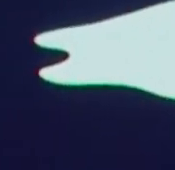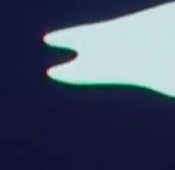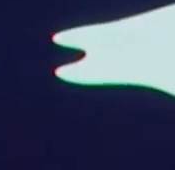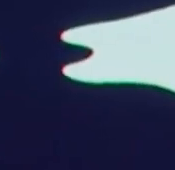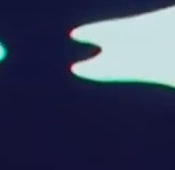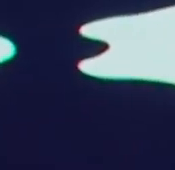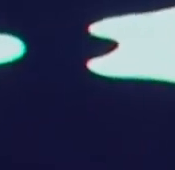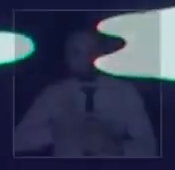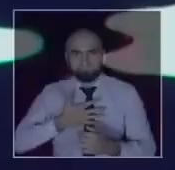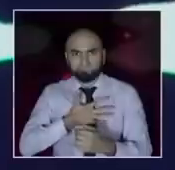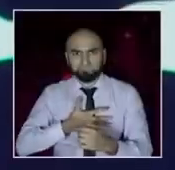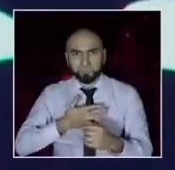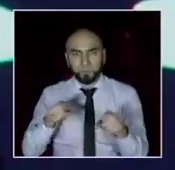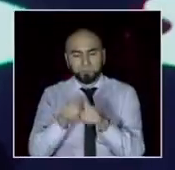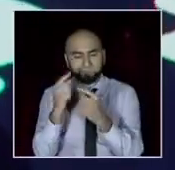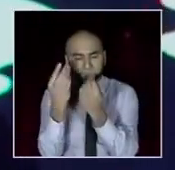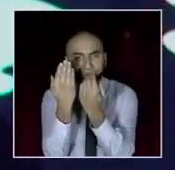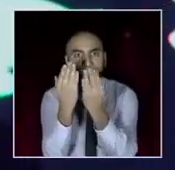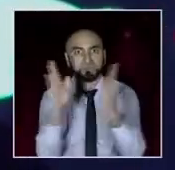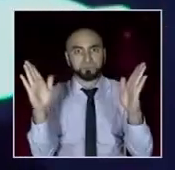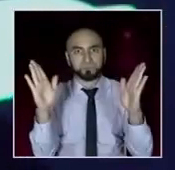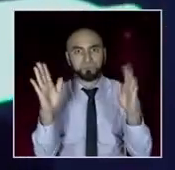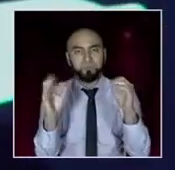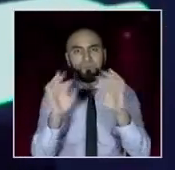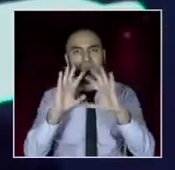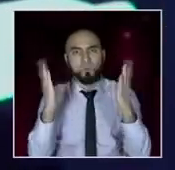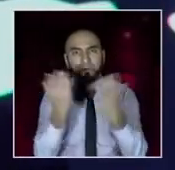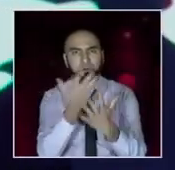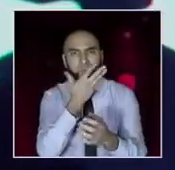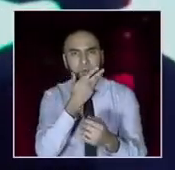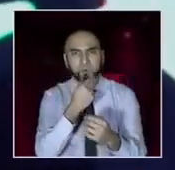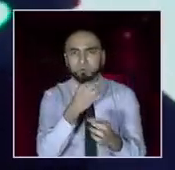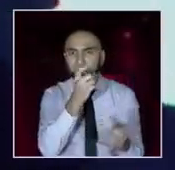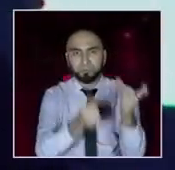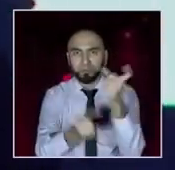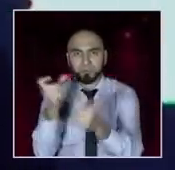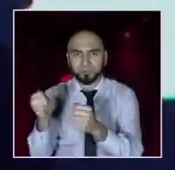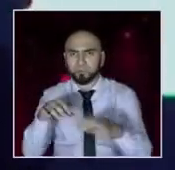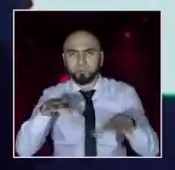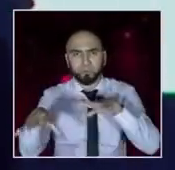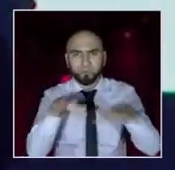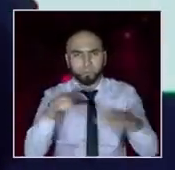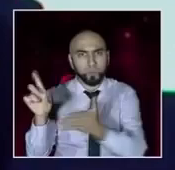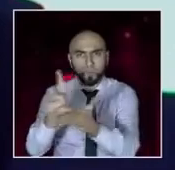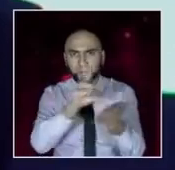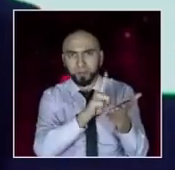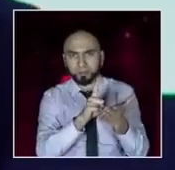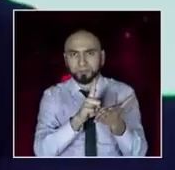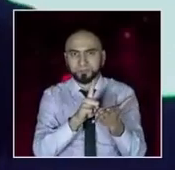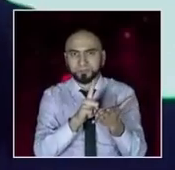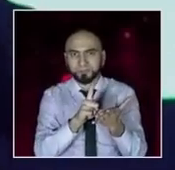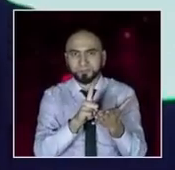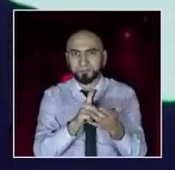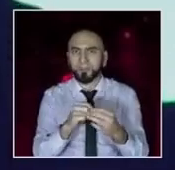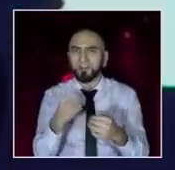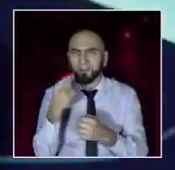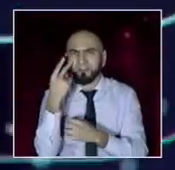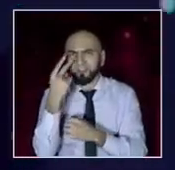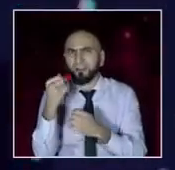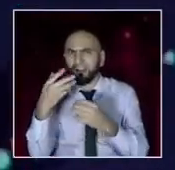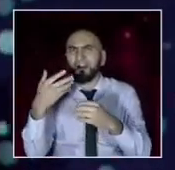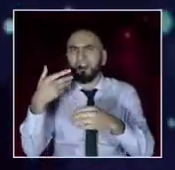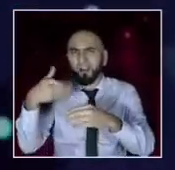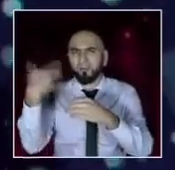onto a beautiful world full of objects and people and places. It really seems as though there's a world out there with things